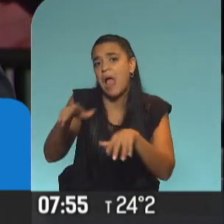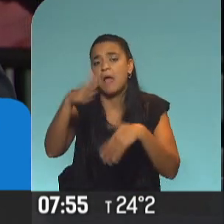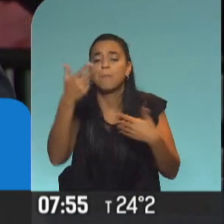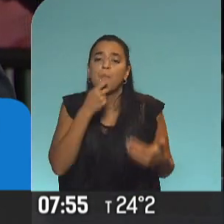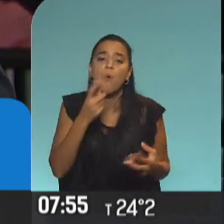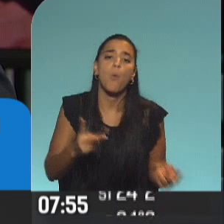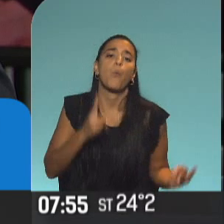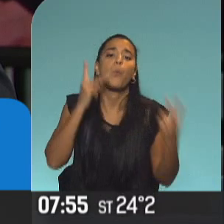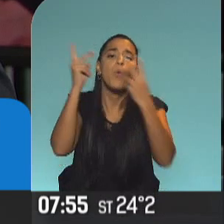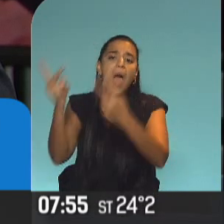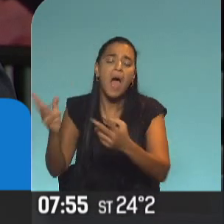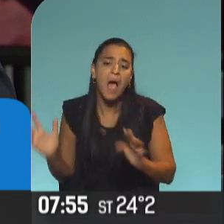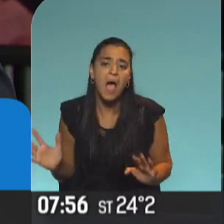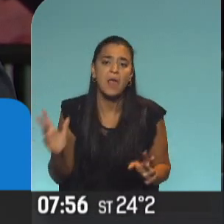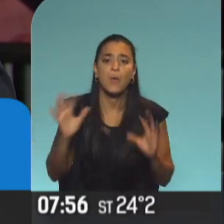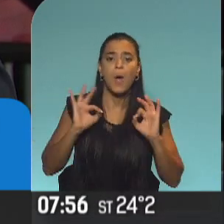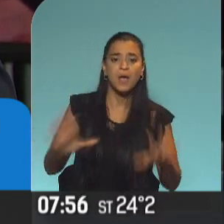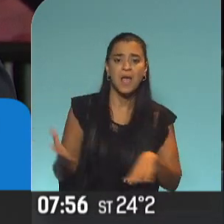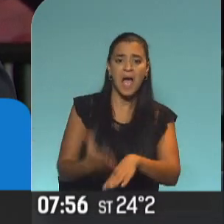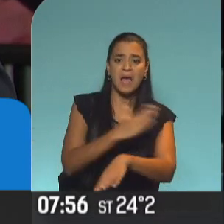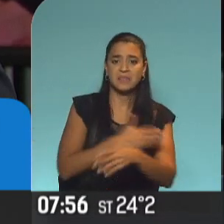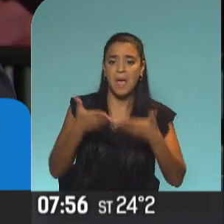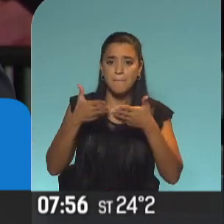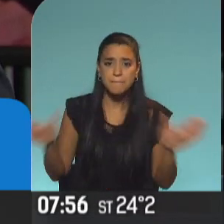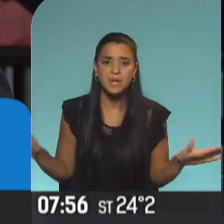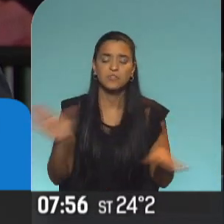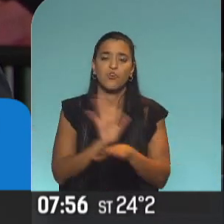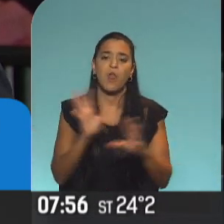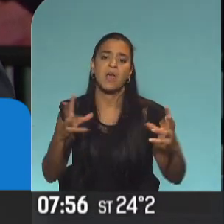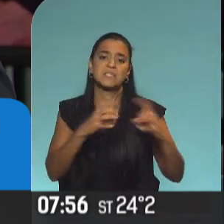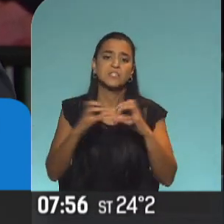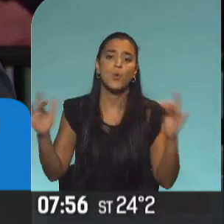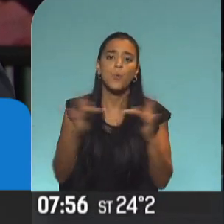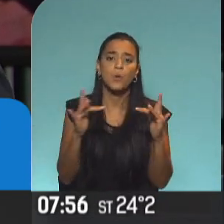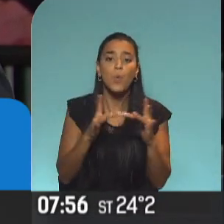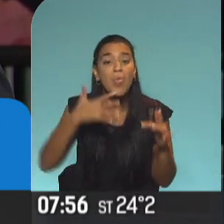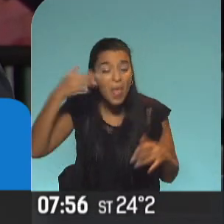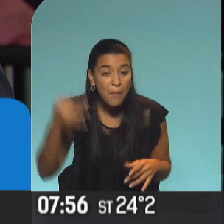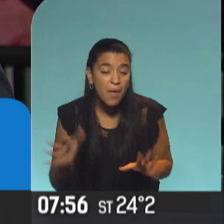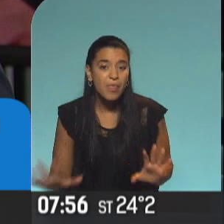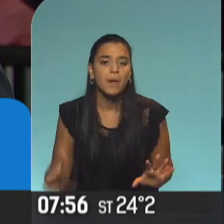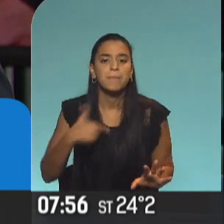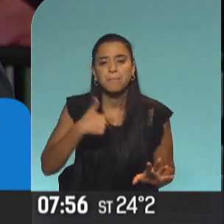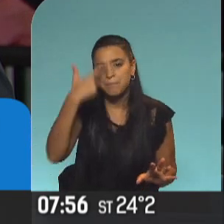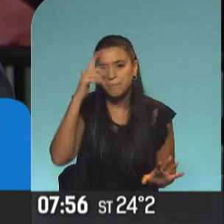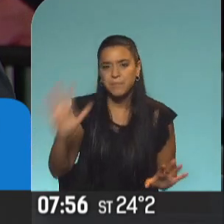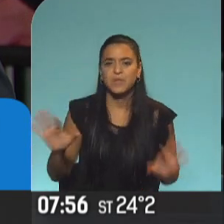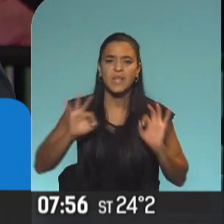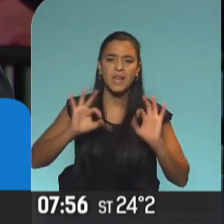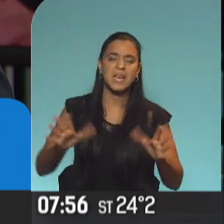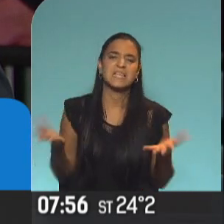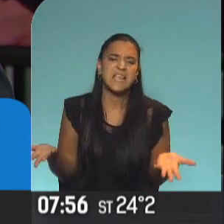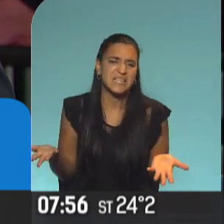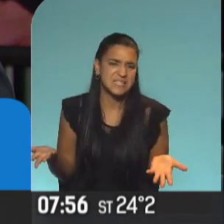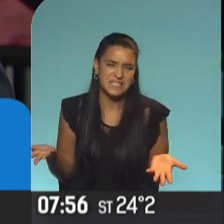viajar de vacaciones antes de la apertura y hacerlo en sesiones virtuales, la verdad que es una licencia poética